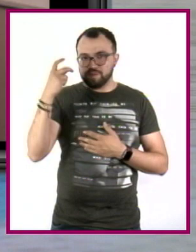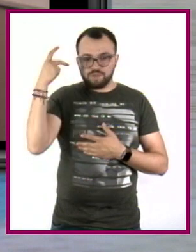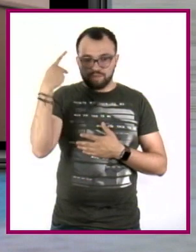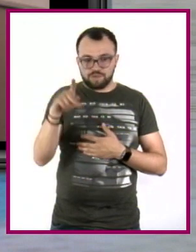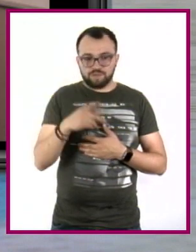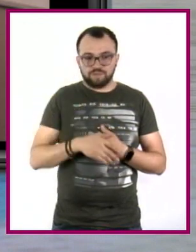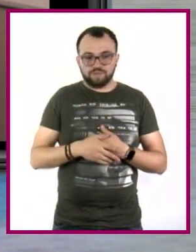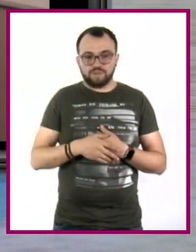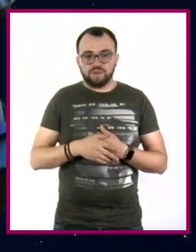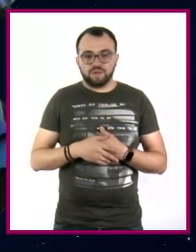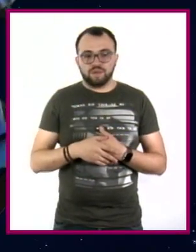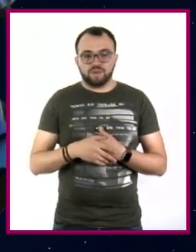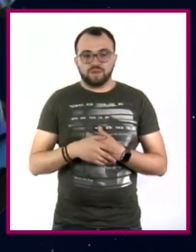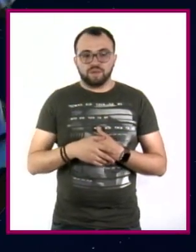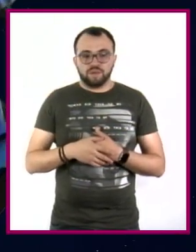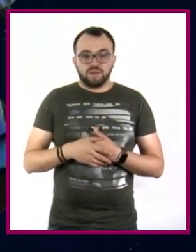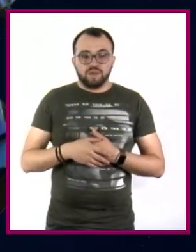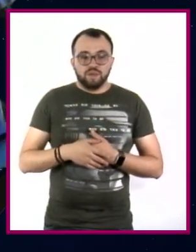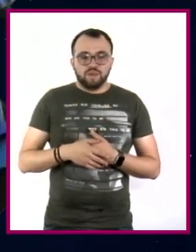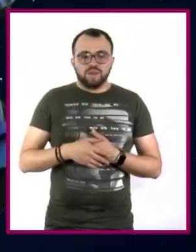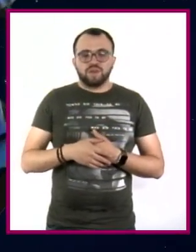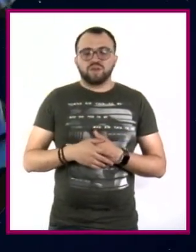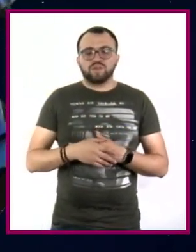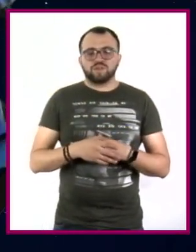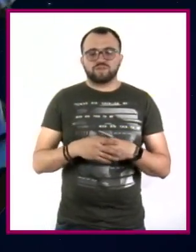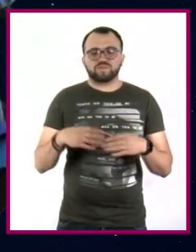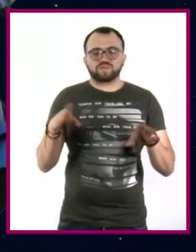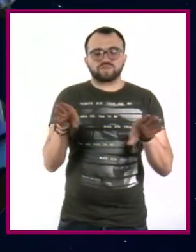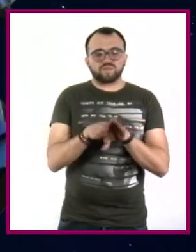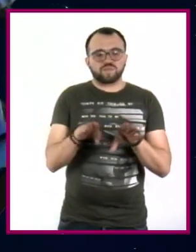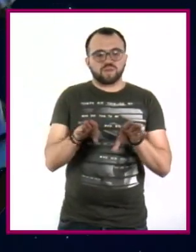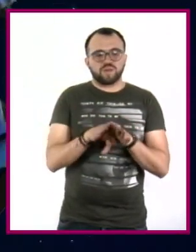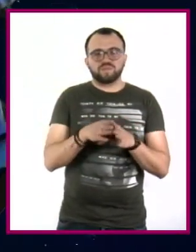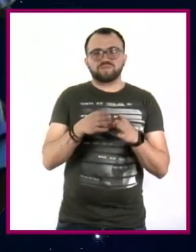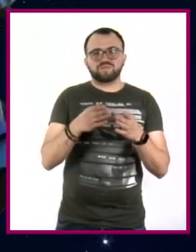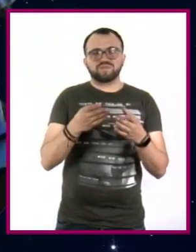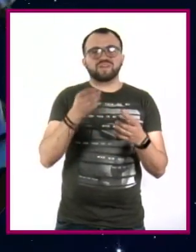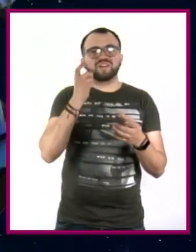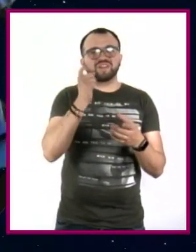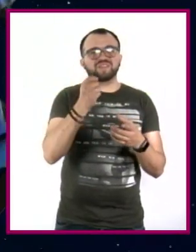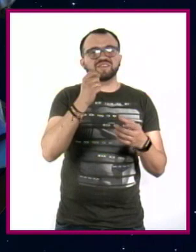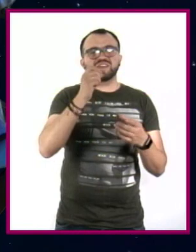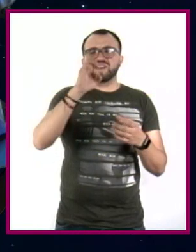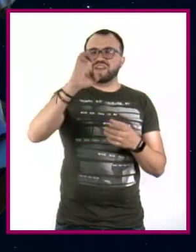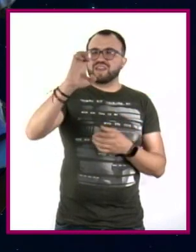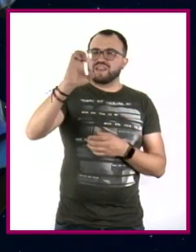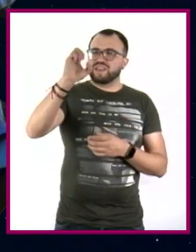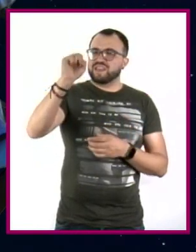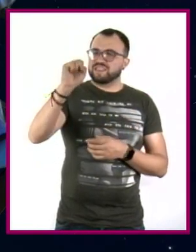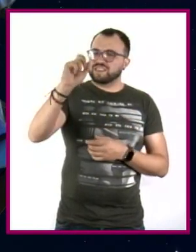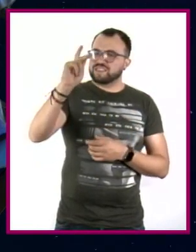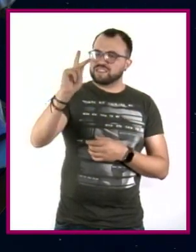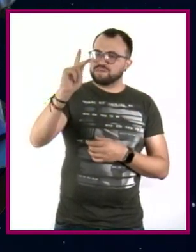el detector de Cherenkov. ¿Cómo funciona un espectroscopio magnético como